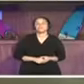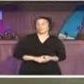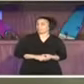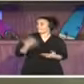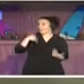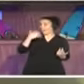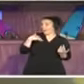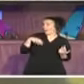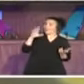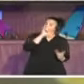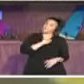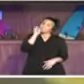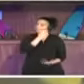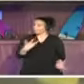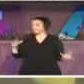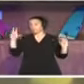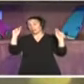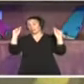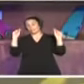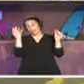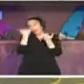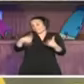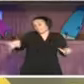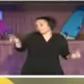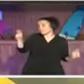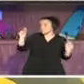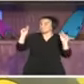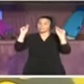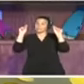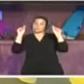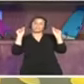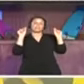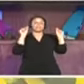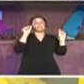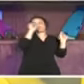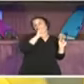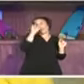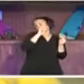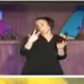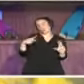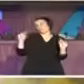Esto se acabó, ya terminó. Mi intención era